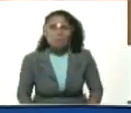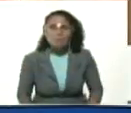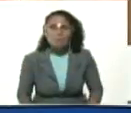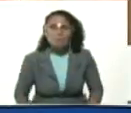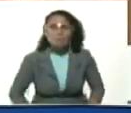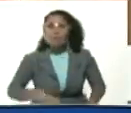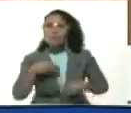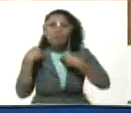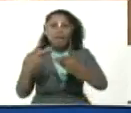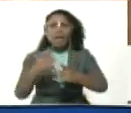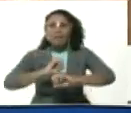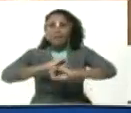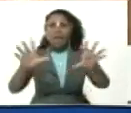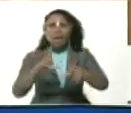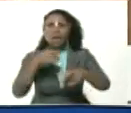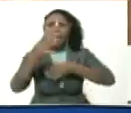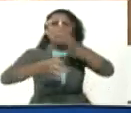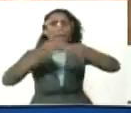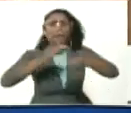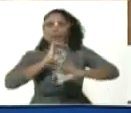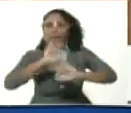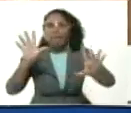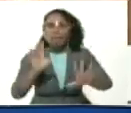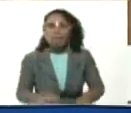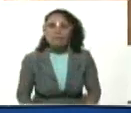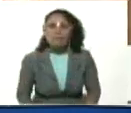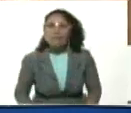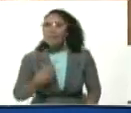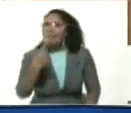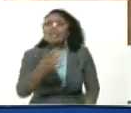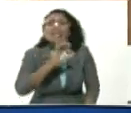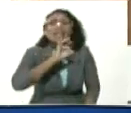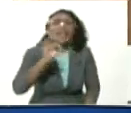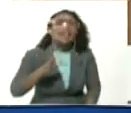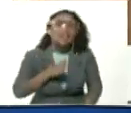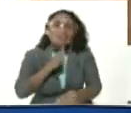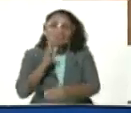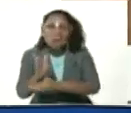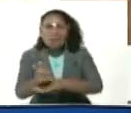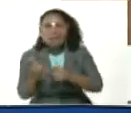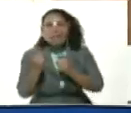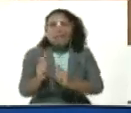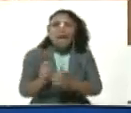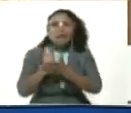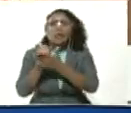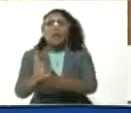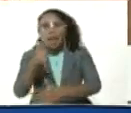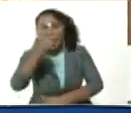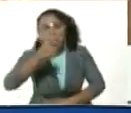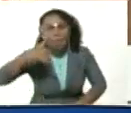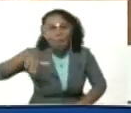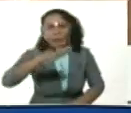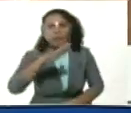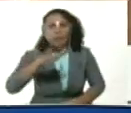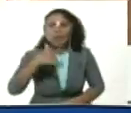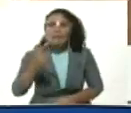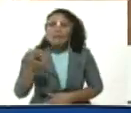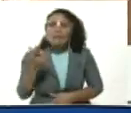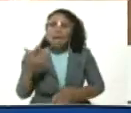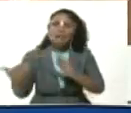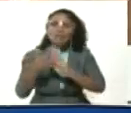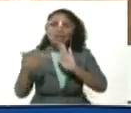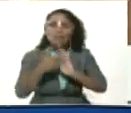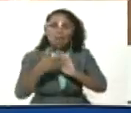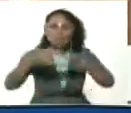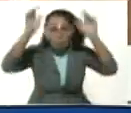no da ni una declaración, ni siquiera se va a tratar de ayudar a los pueblos que están siendo afectados